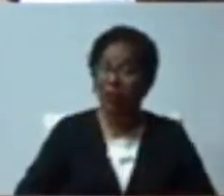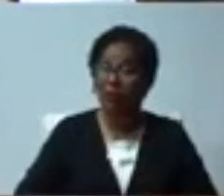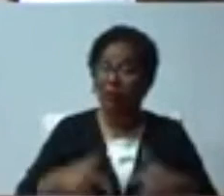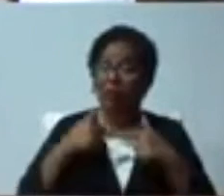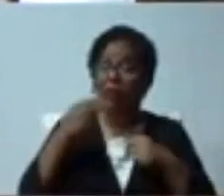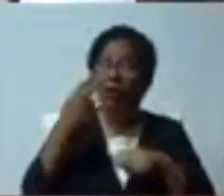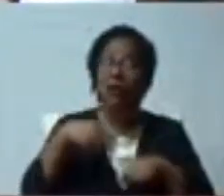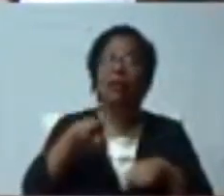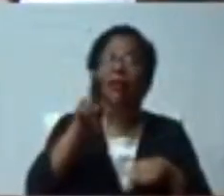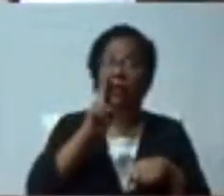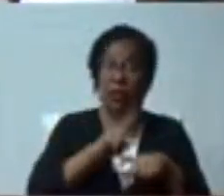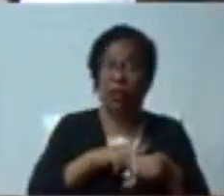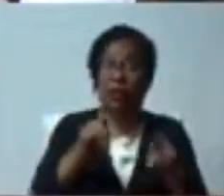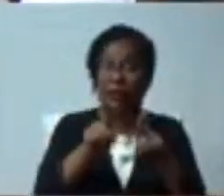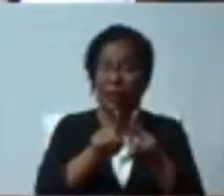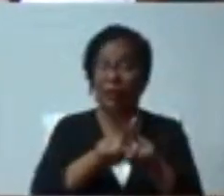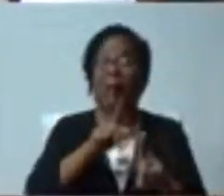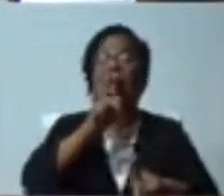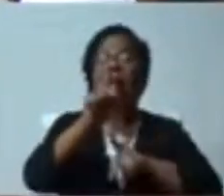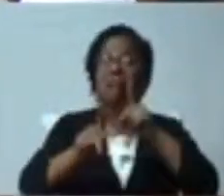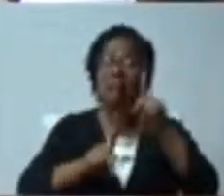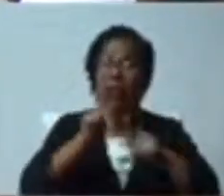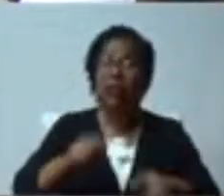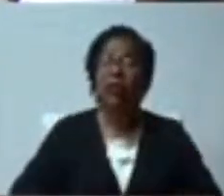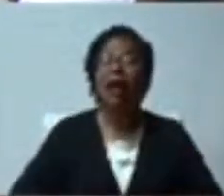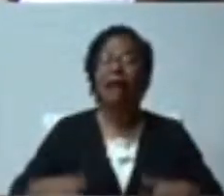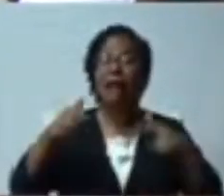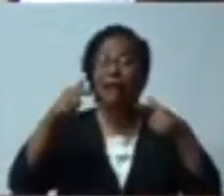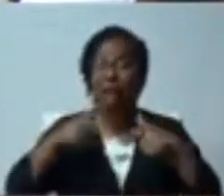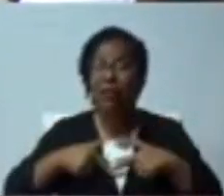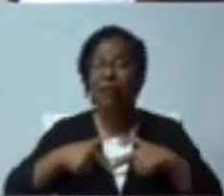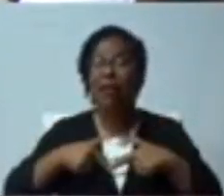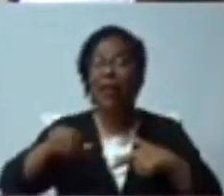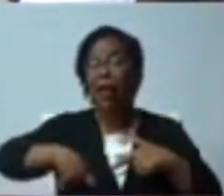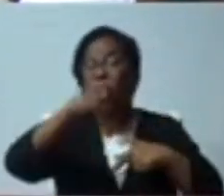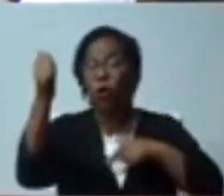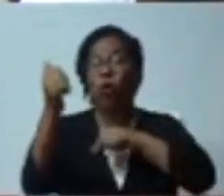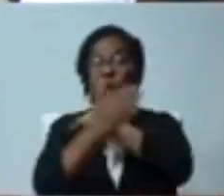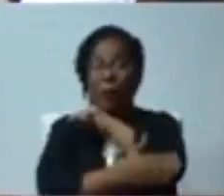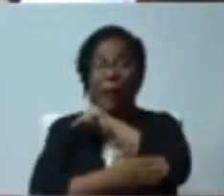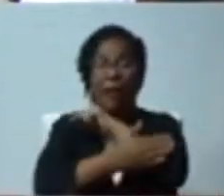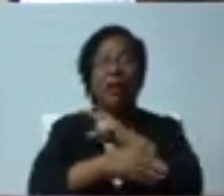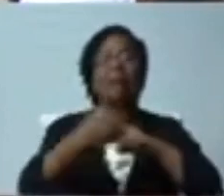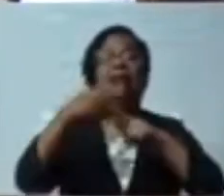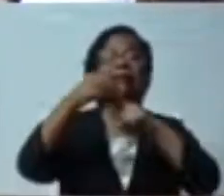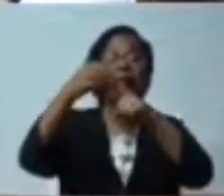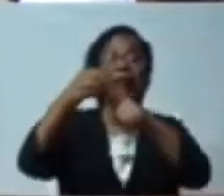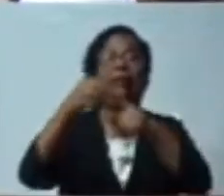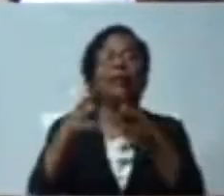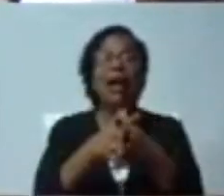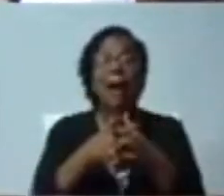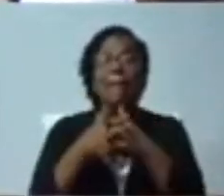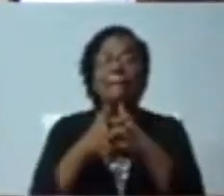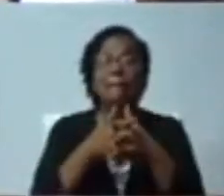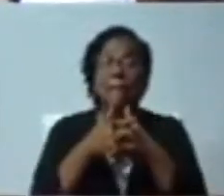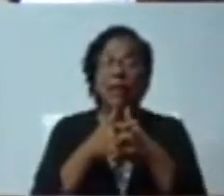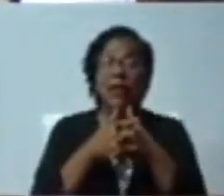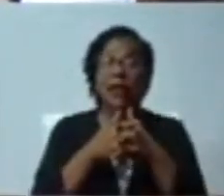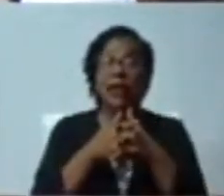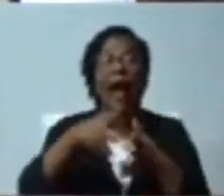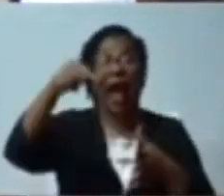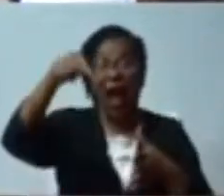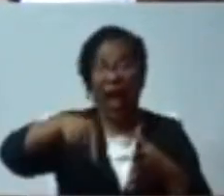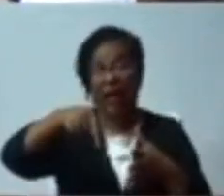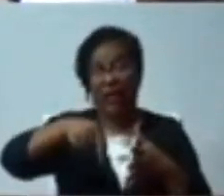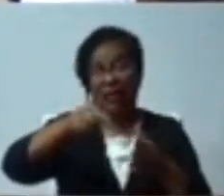y los que viven fuera, sobre todo los que viven en Estados Unidos, son parte importante de la vida